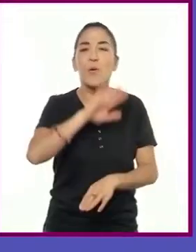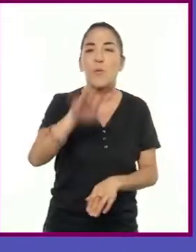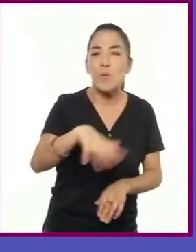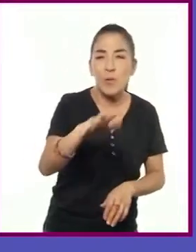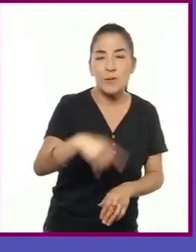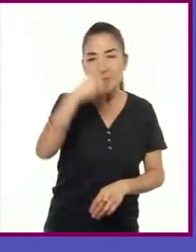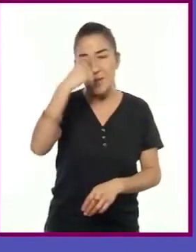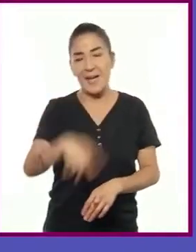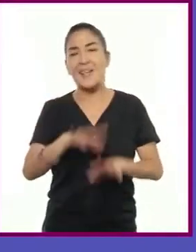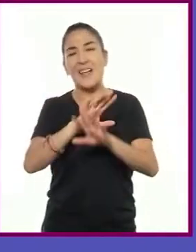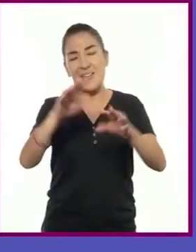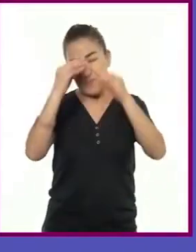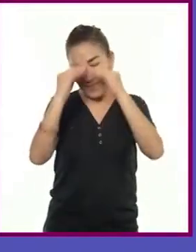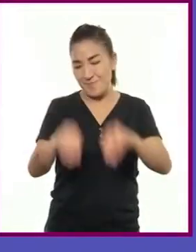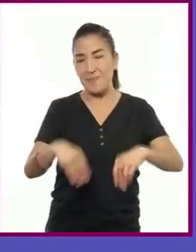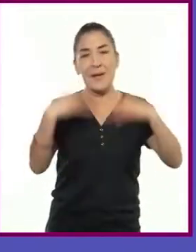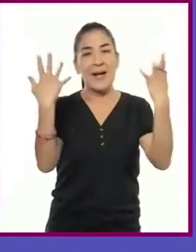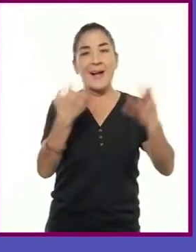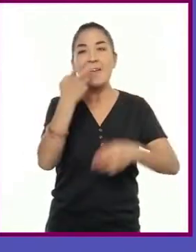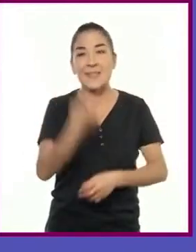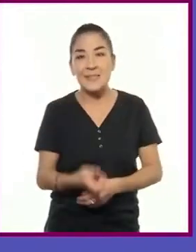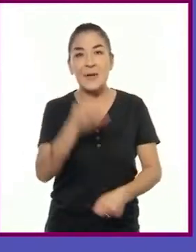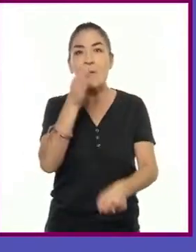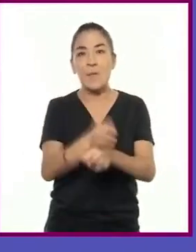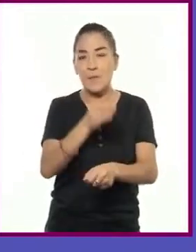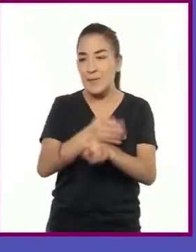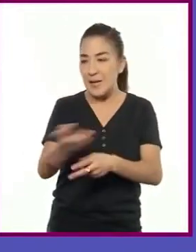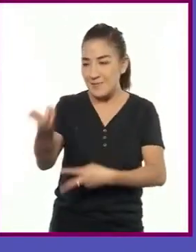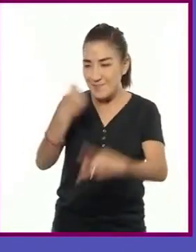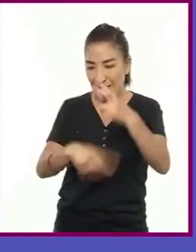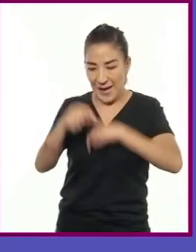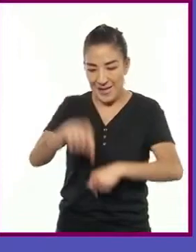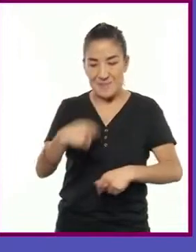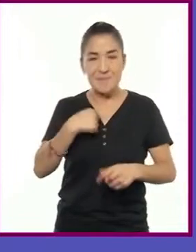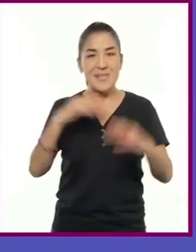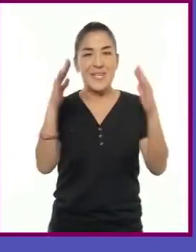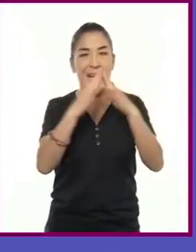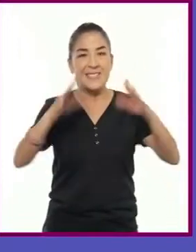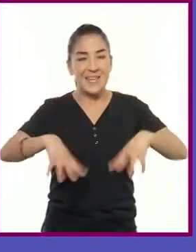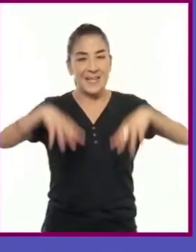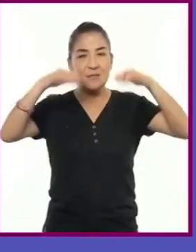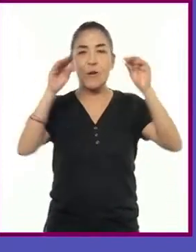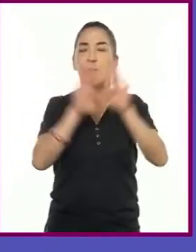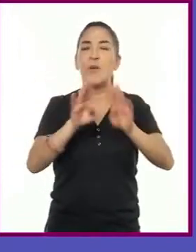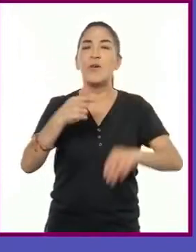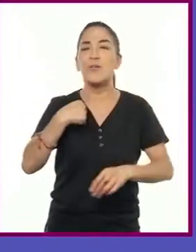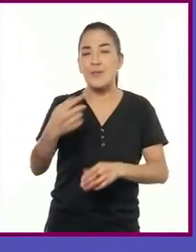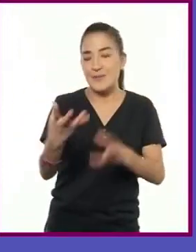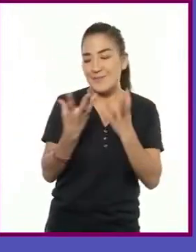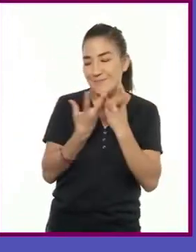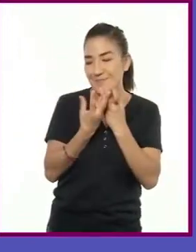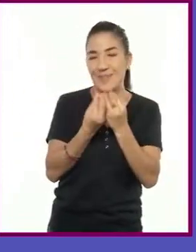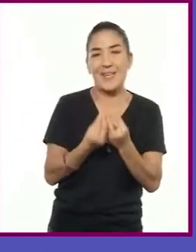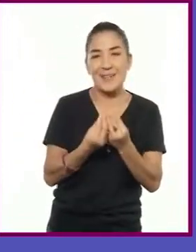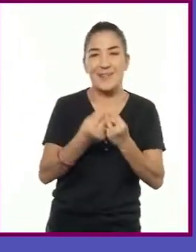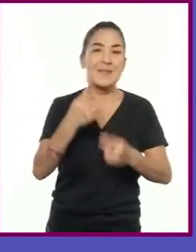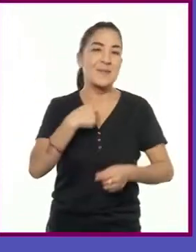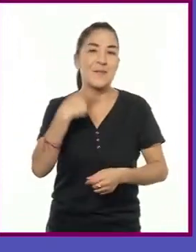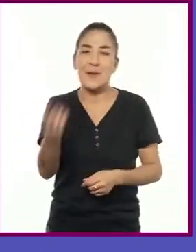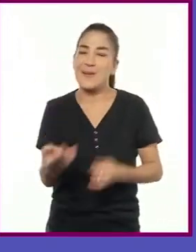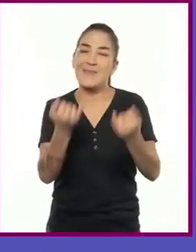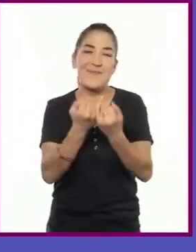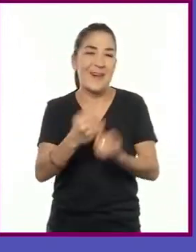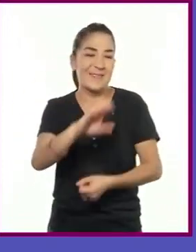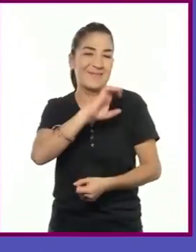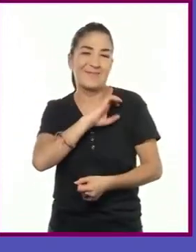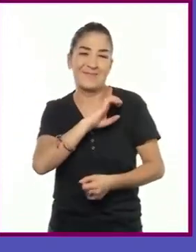para quitárosla. Yo os mandé venir a este mi castillo, a ser mi prisionero, como yo lo soy vuestra.